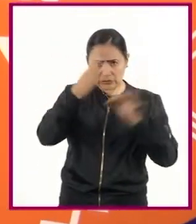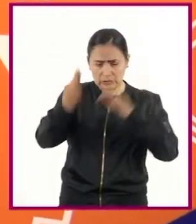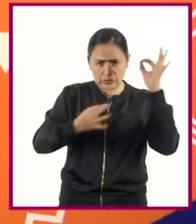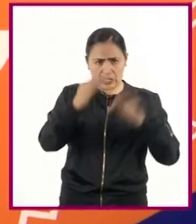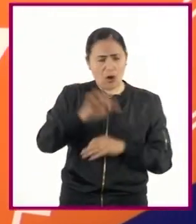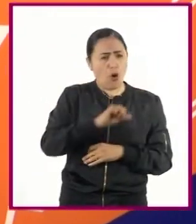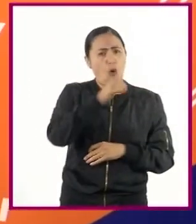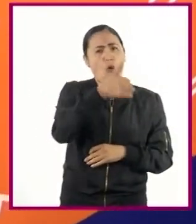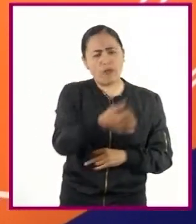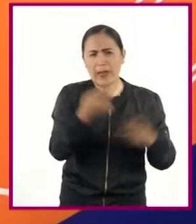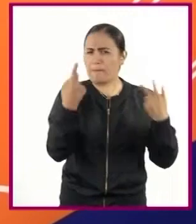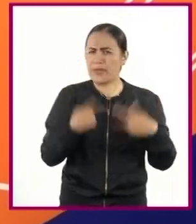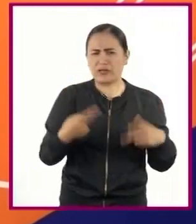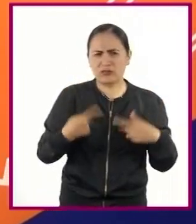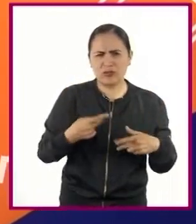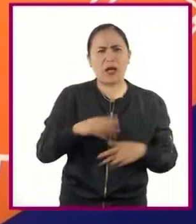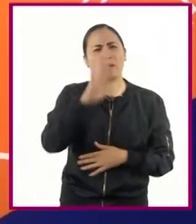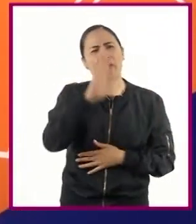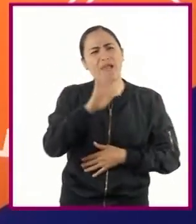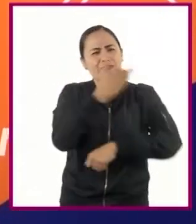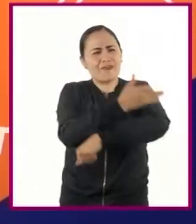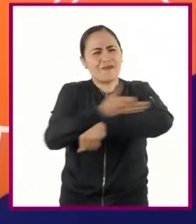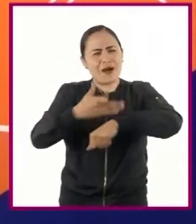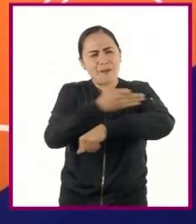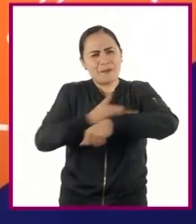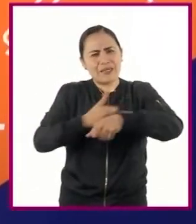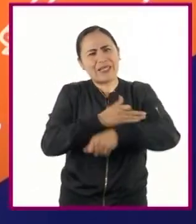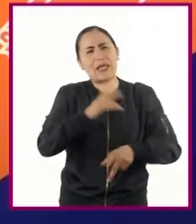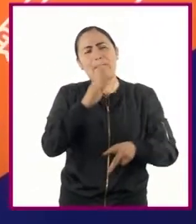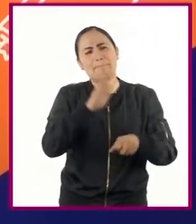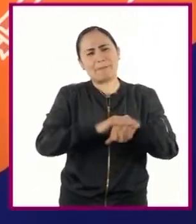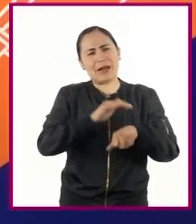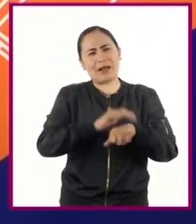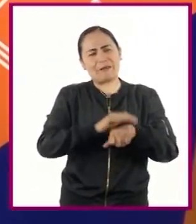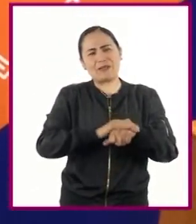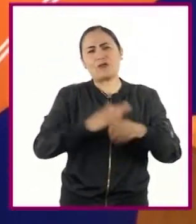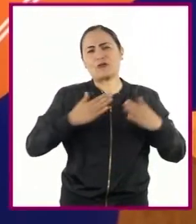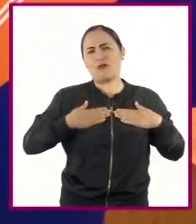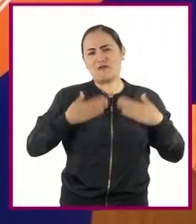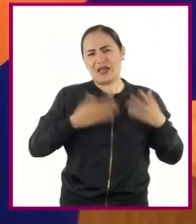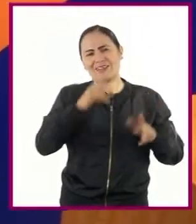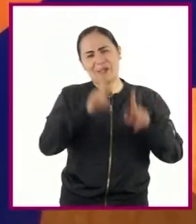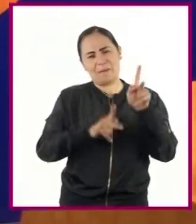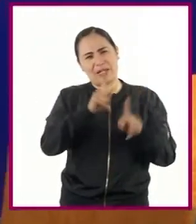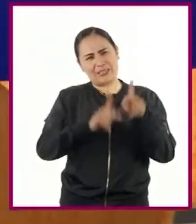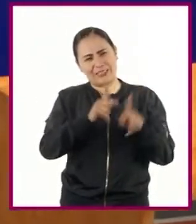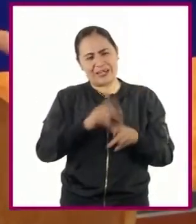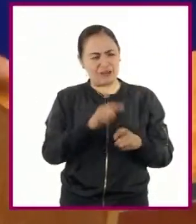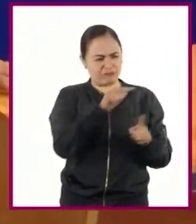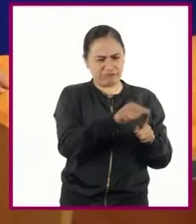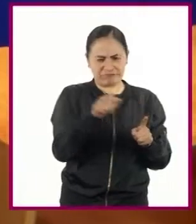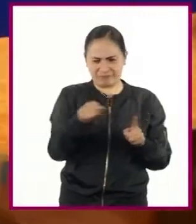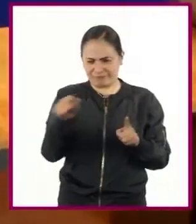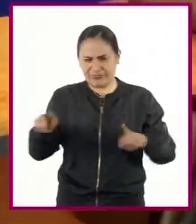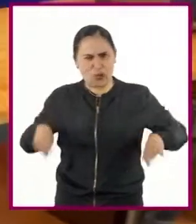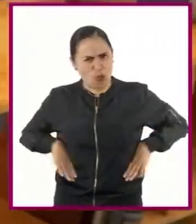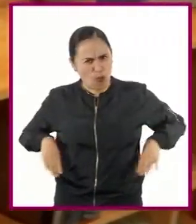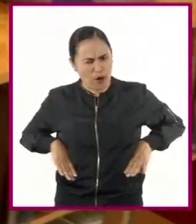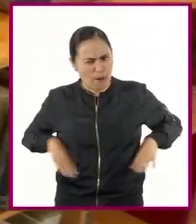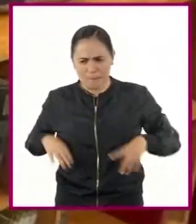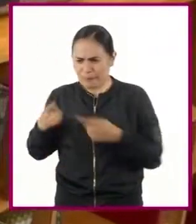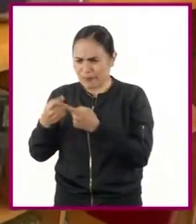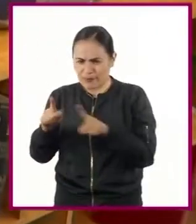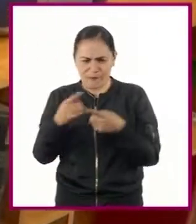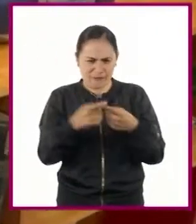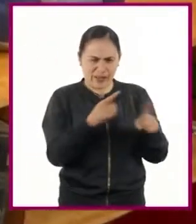muy cercana, como si nos platicaran así de cerquita. Pero, ¿se han dado cuenta cómo cambia el lenguaje